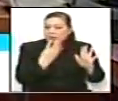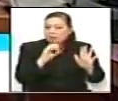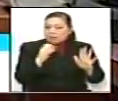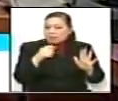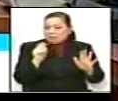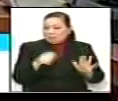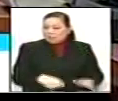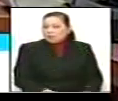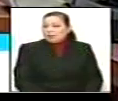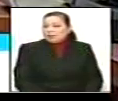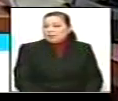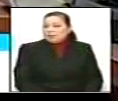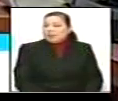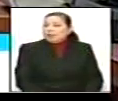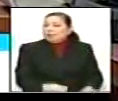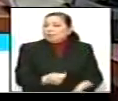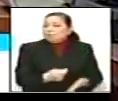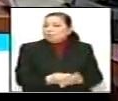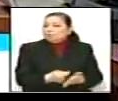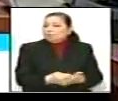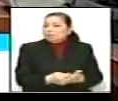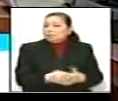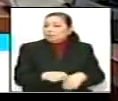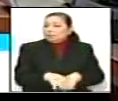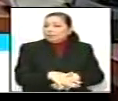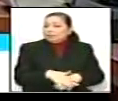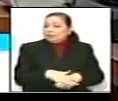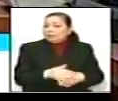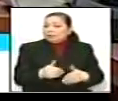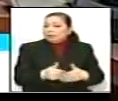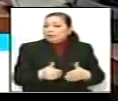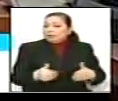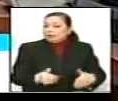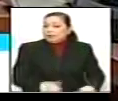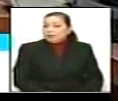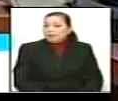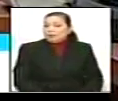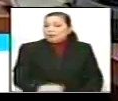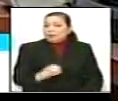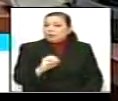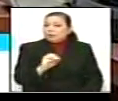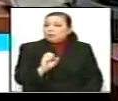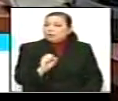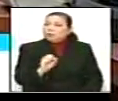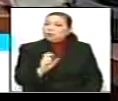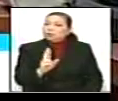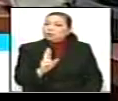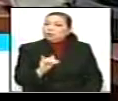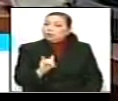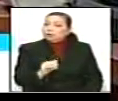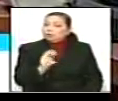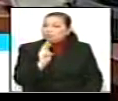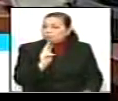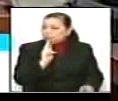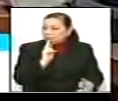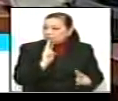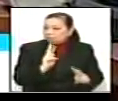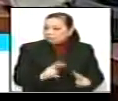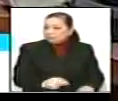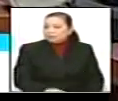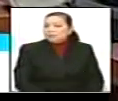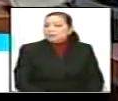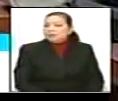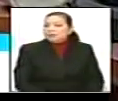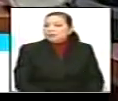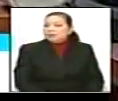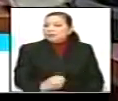90%. Entiendo que este pago lo hizo la gestión anterior de la señora Osorio. ¿Se ha observado, se ha objetado, se ha